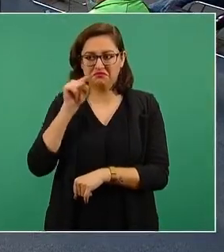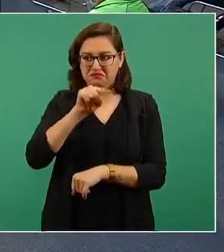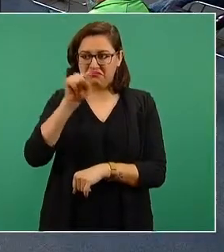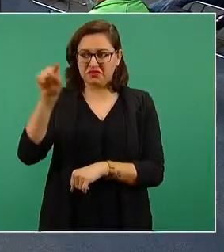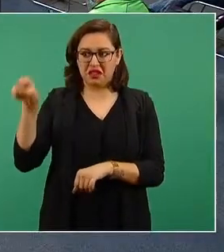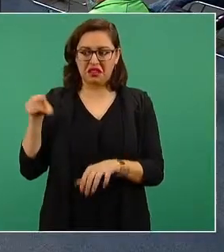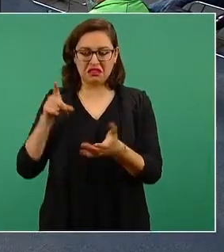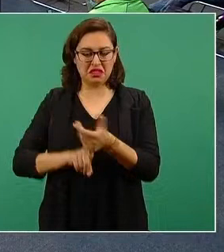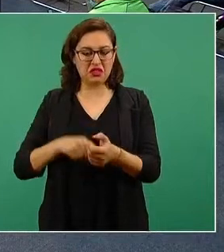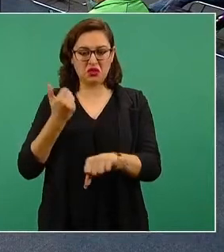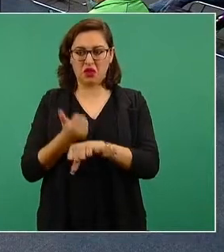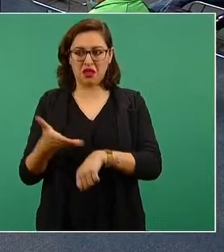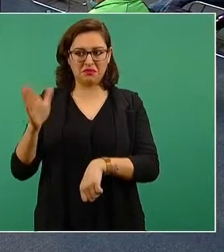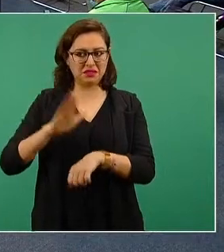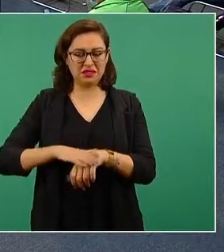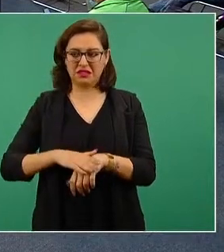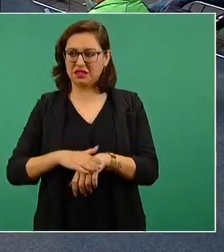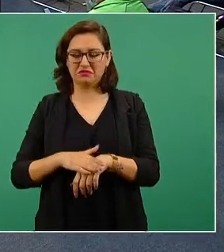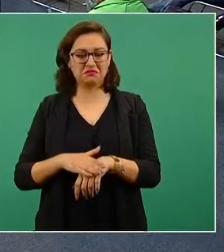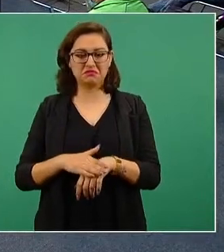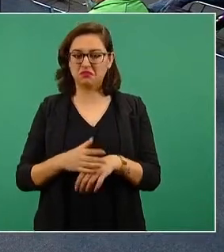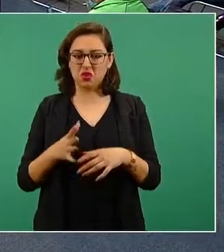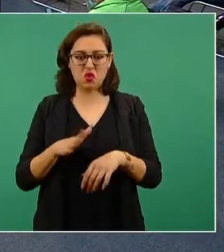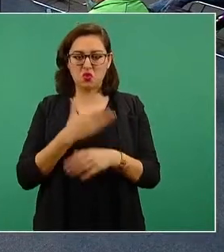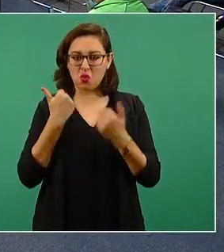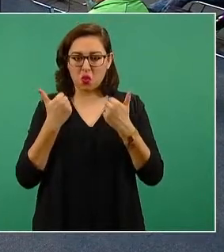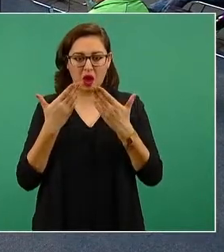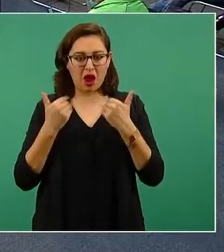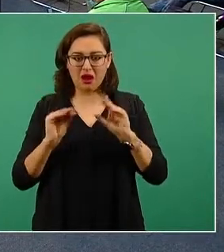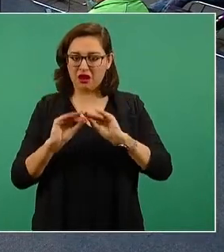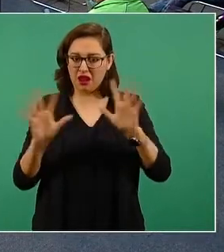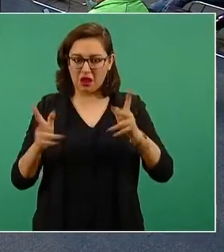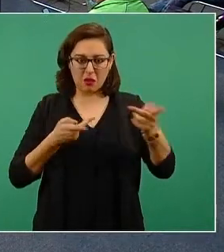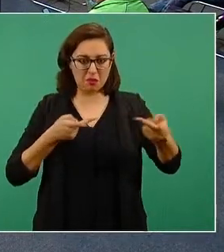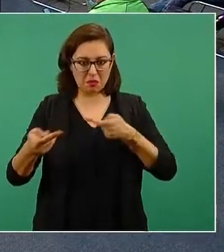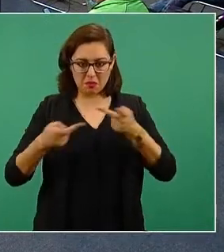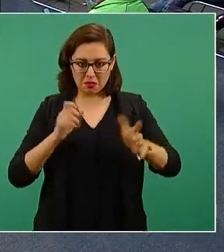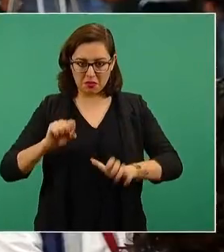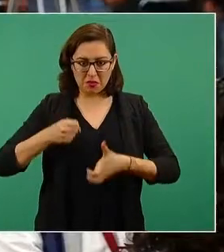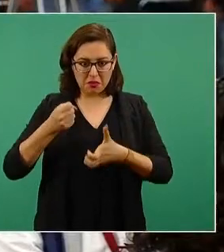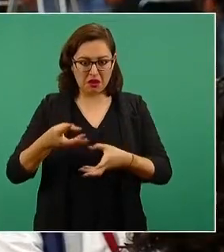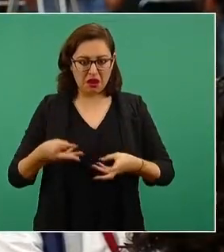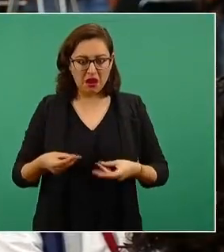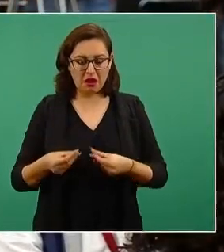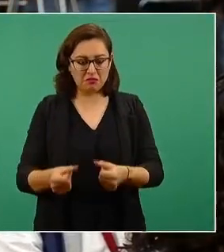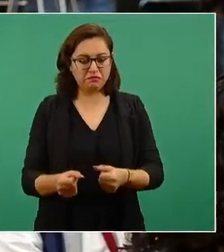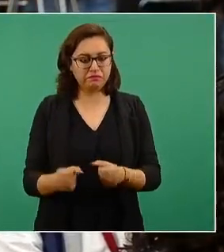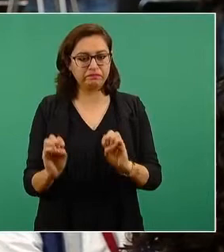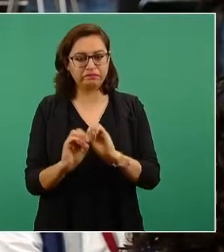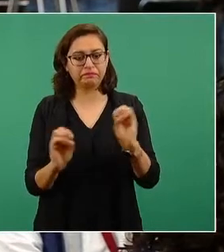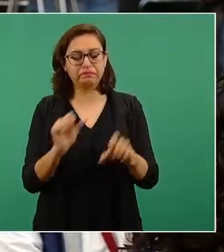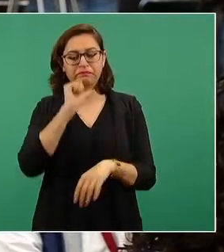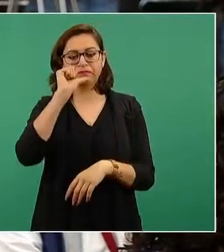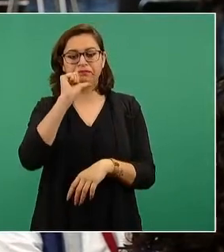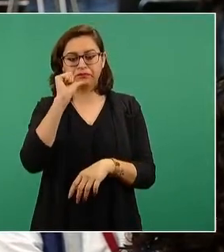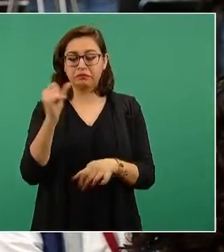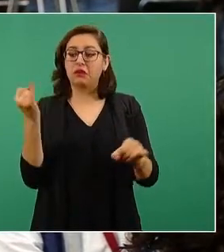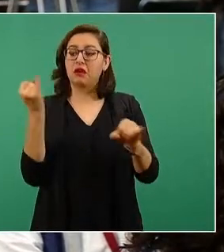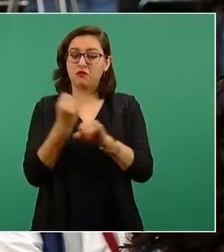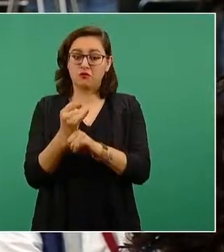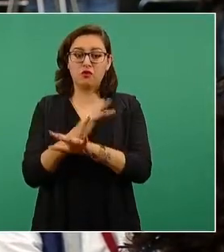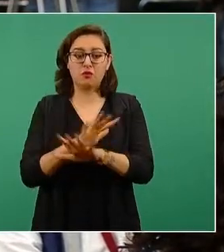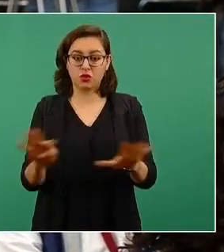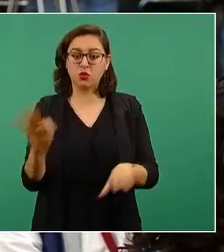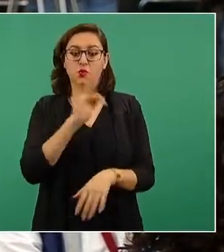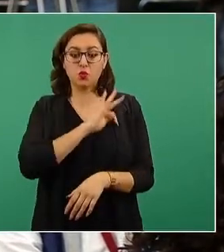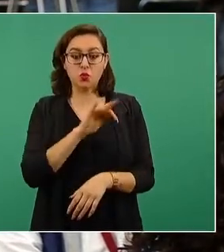prácticas administrativas locales, especialmente en la planeación y ejecución del presupuesto. La información completa está disponible en todas